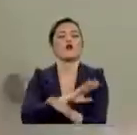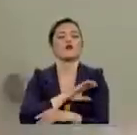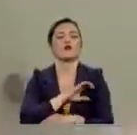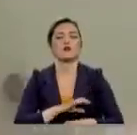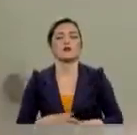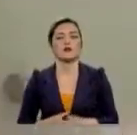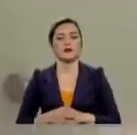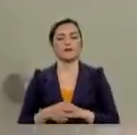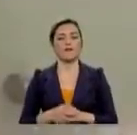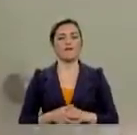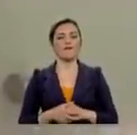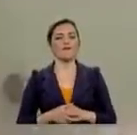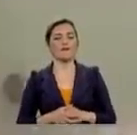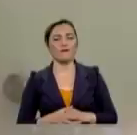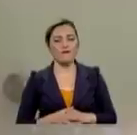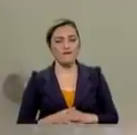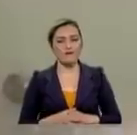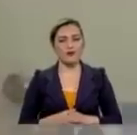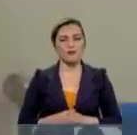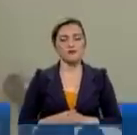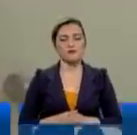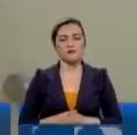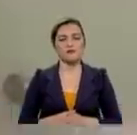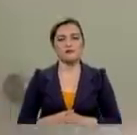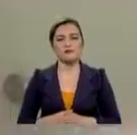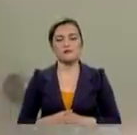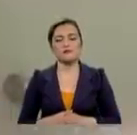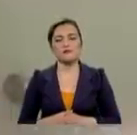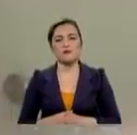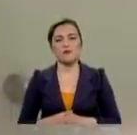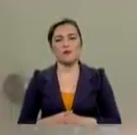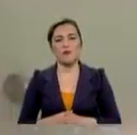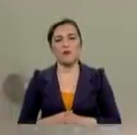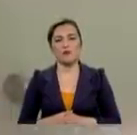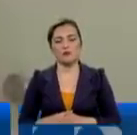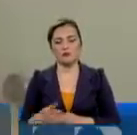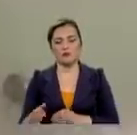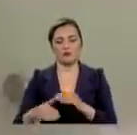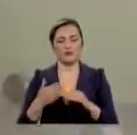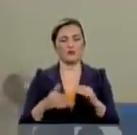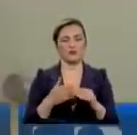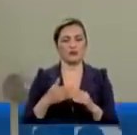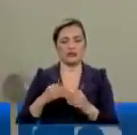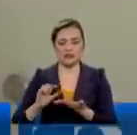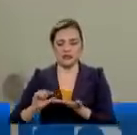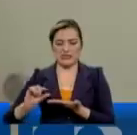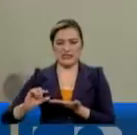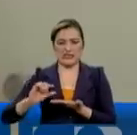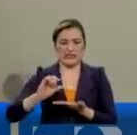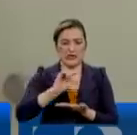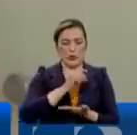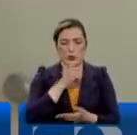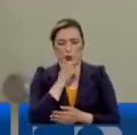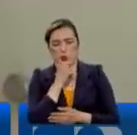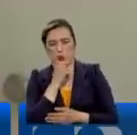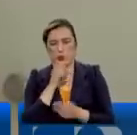eso también, por supuesto, significa una redistribución importante de esos ingresos en relación al gasto. Priorizando,